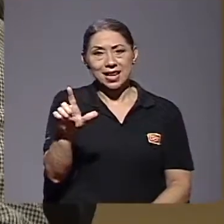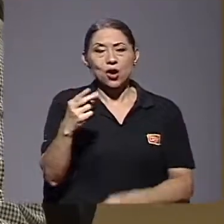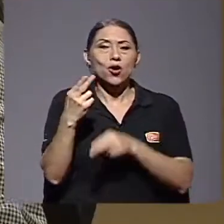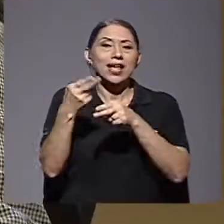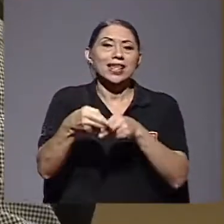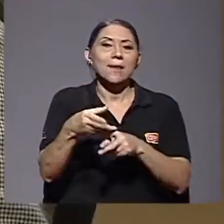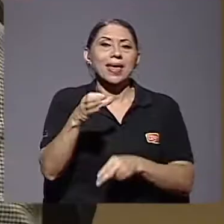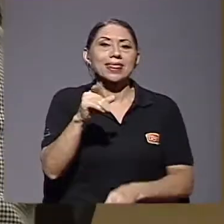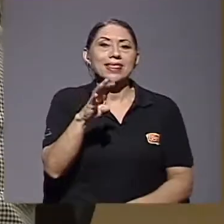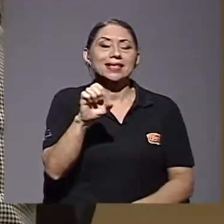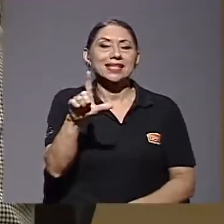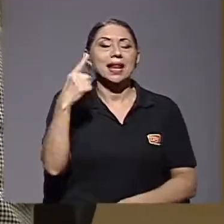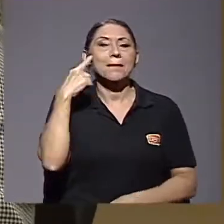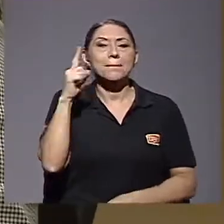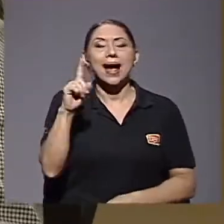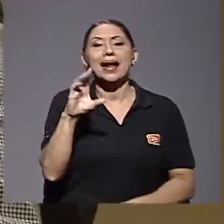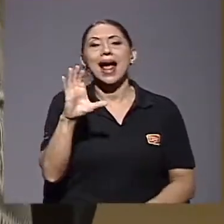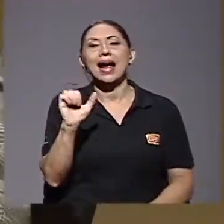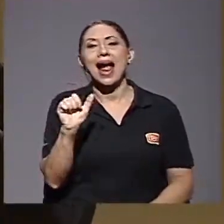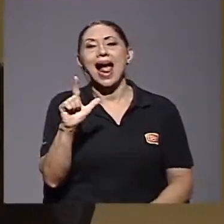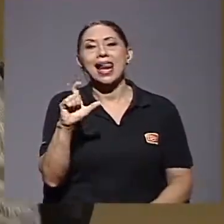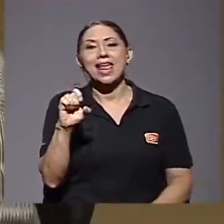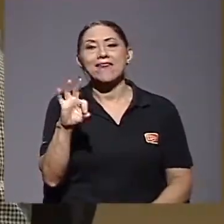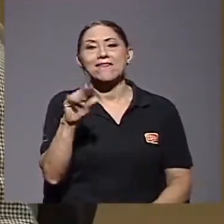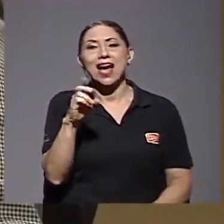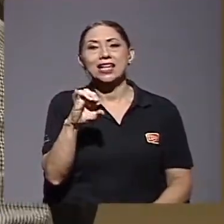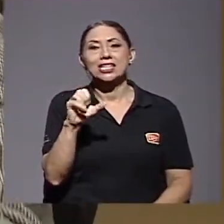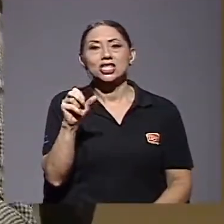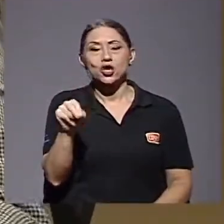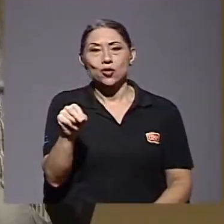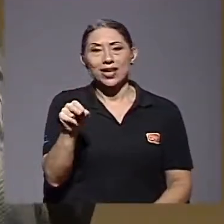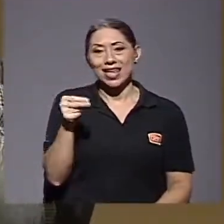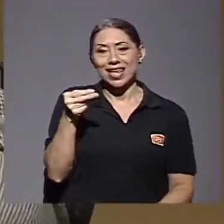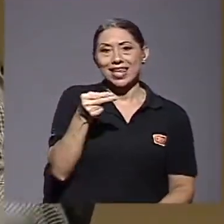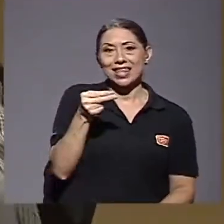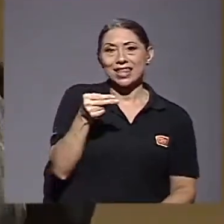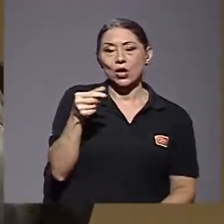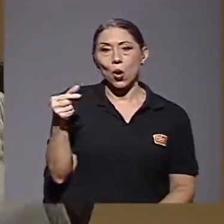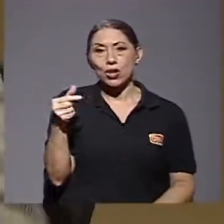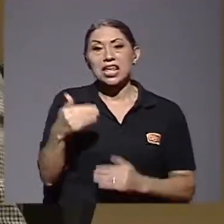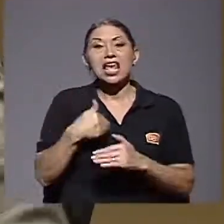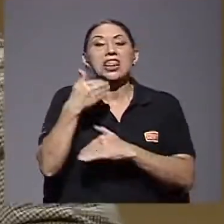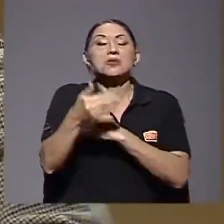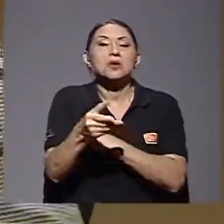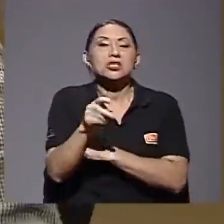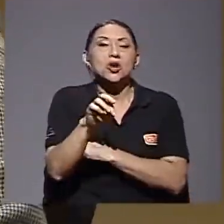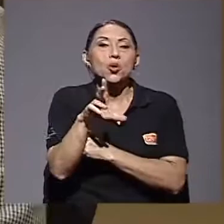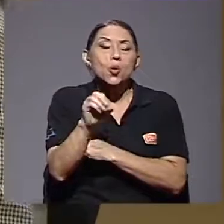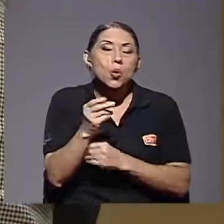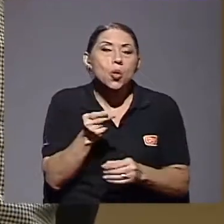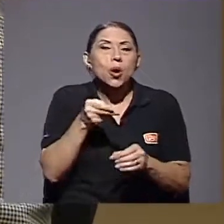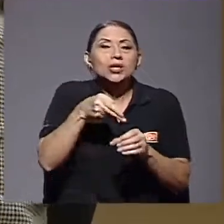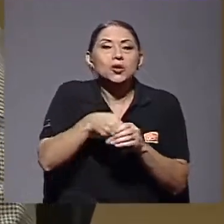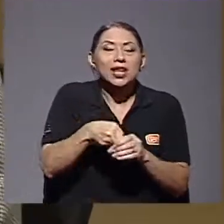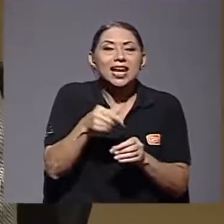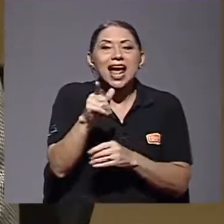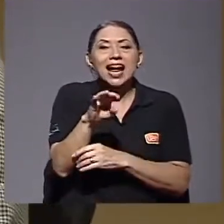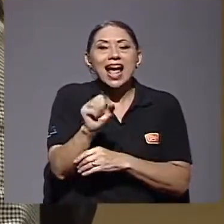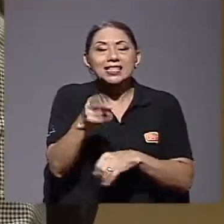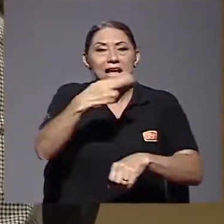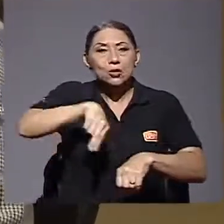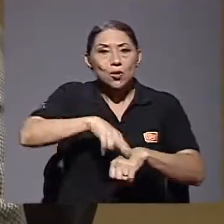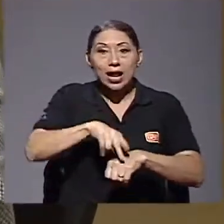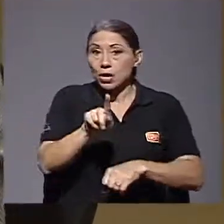diésel para calefacción, heating oil, que después pasó a crudo, gasolina, gas natural y otros productos. Y no es el único mercado